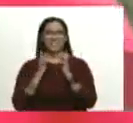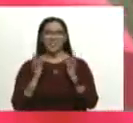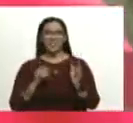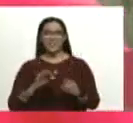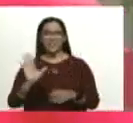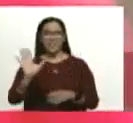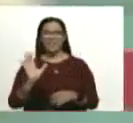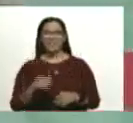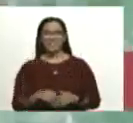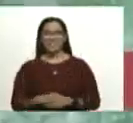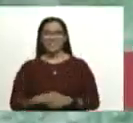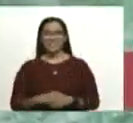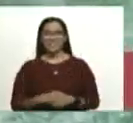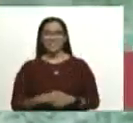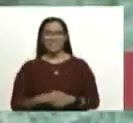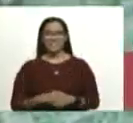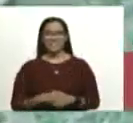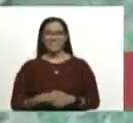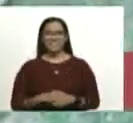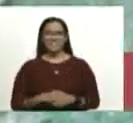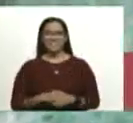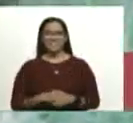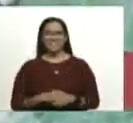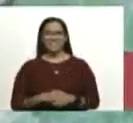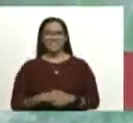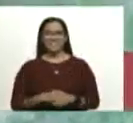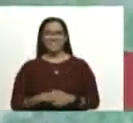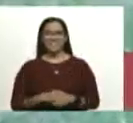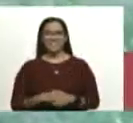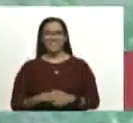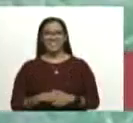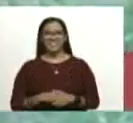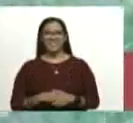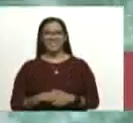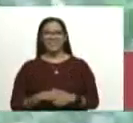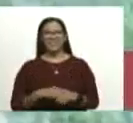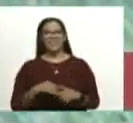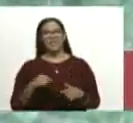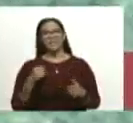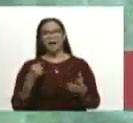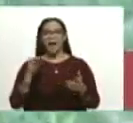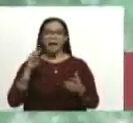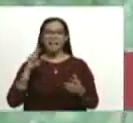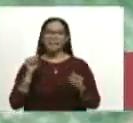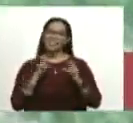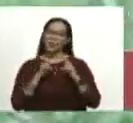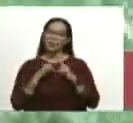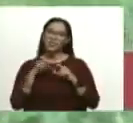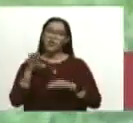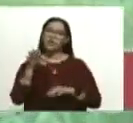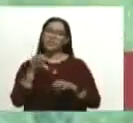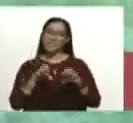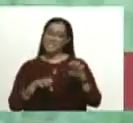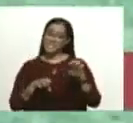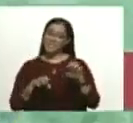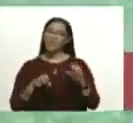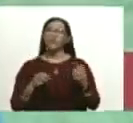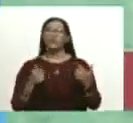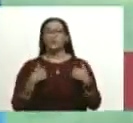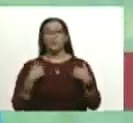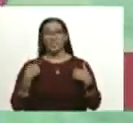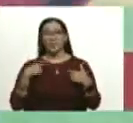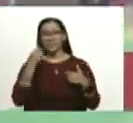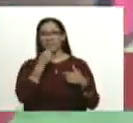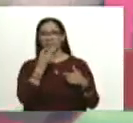pata. Bueno, y mientras mi compañera María Gabriela Rodríguez está conociendo a los felinos, yo tengo esta